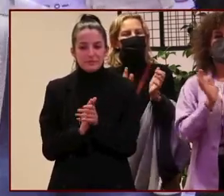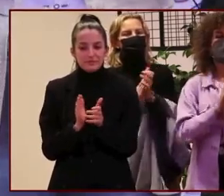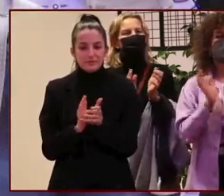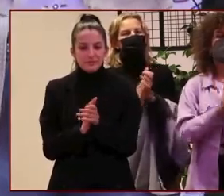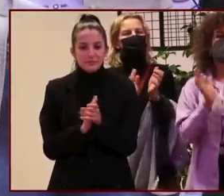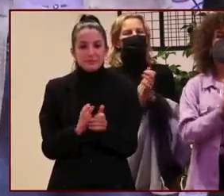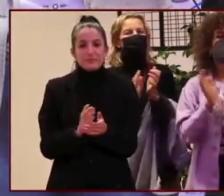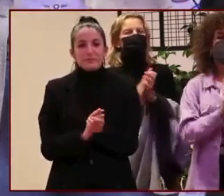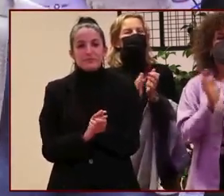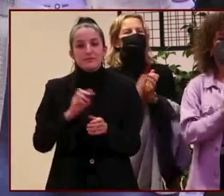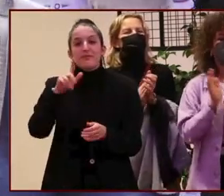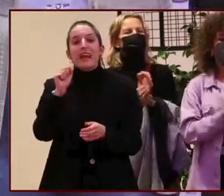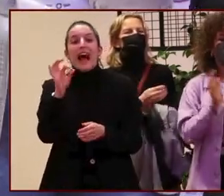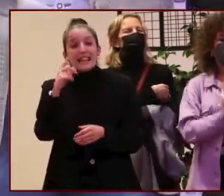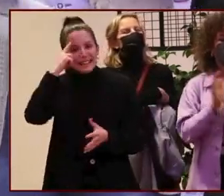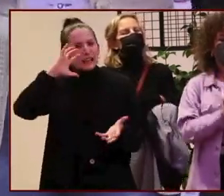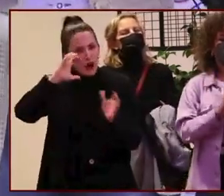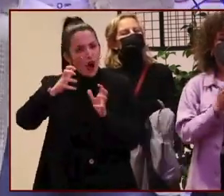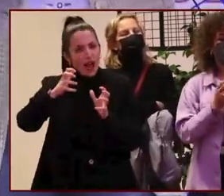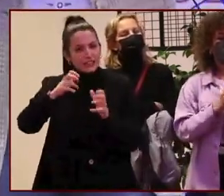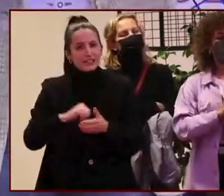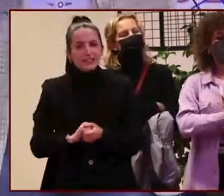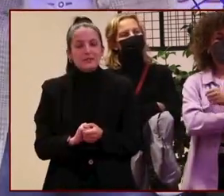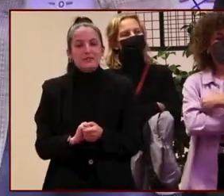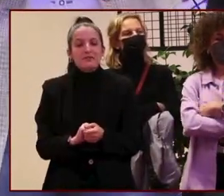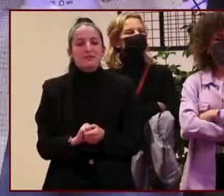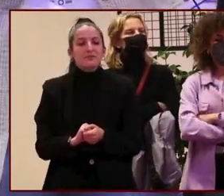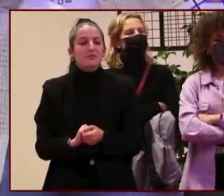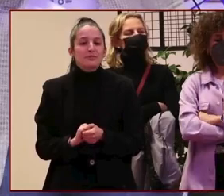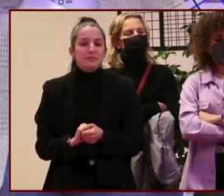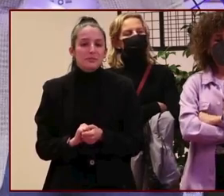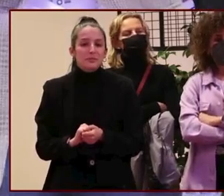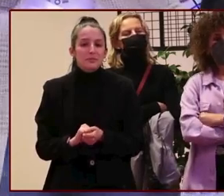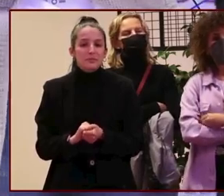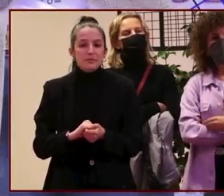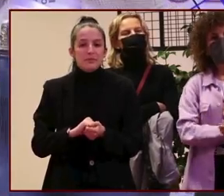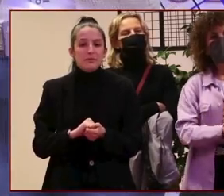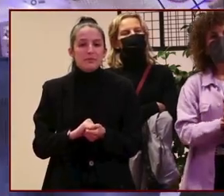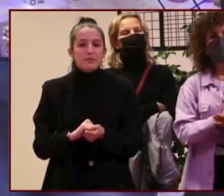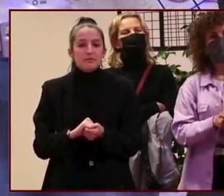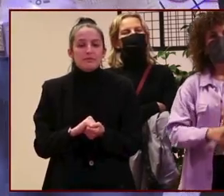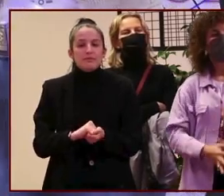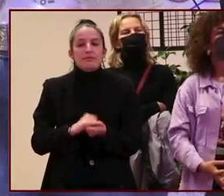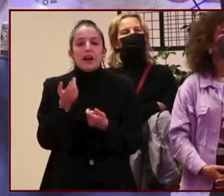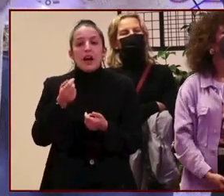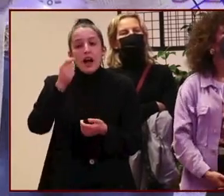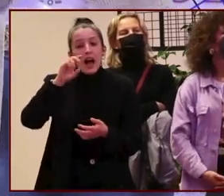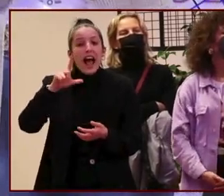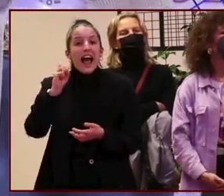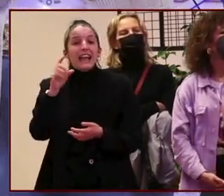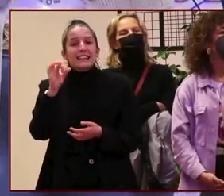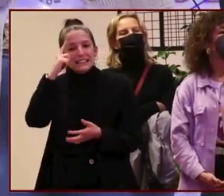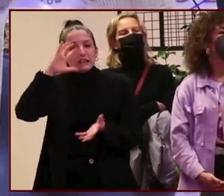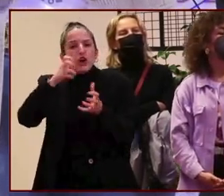las locas son as nosas tata laboras as nosas a